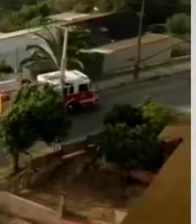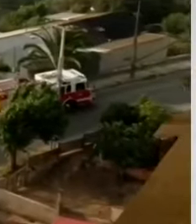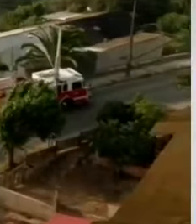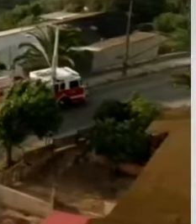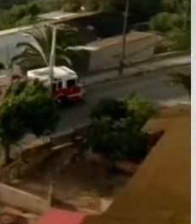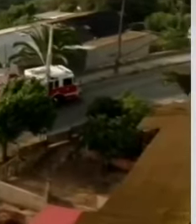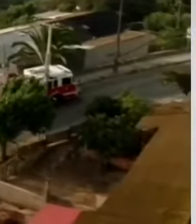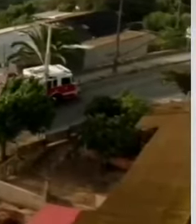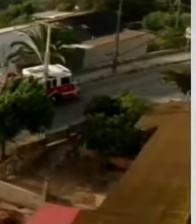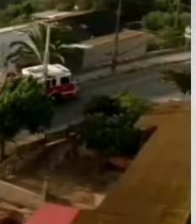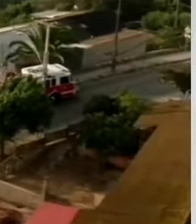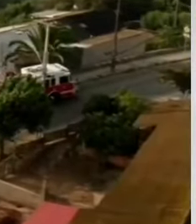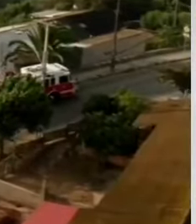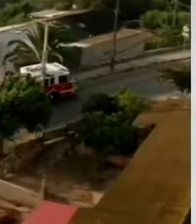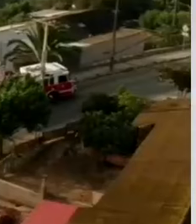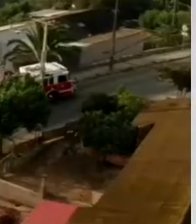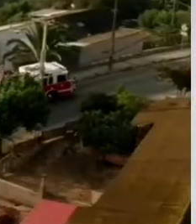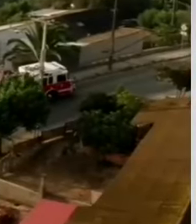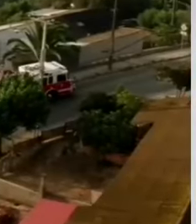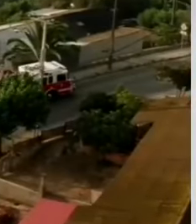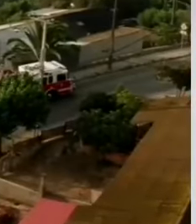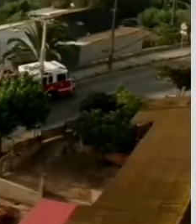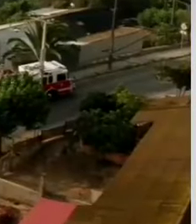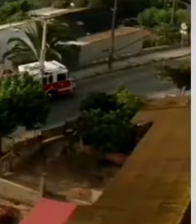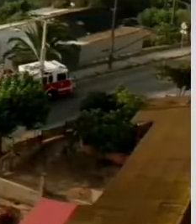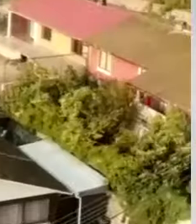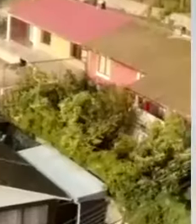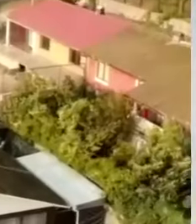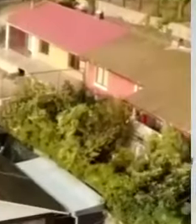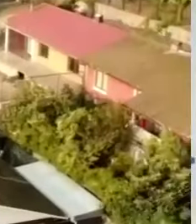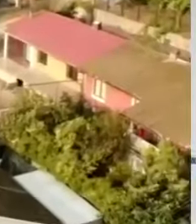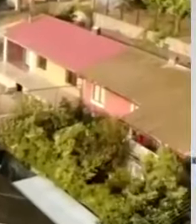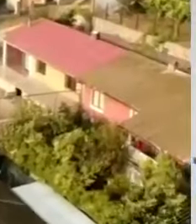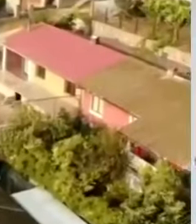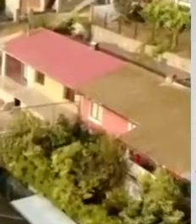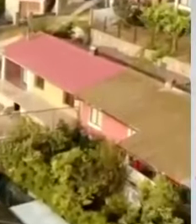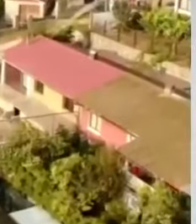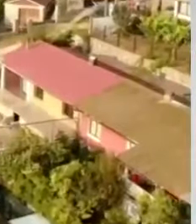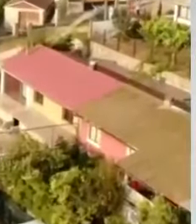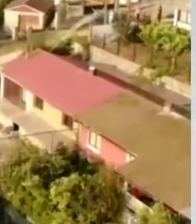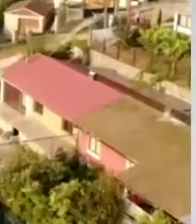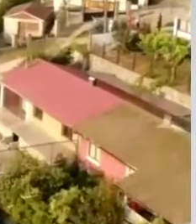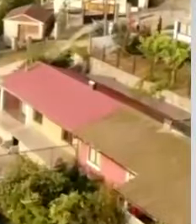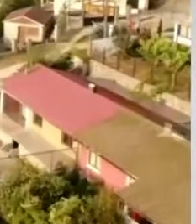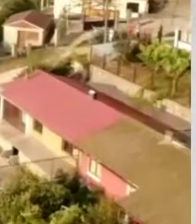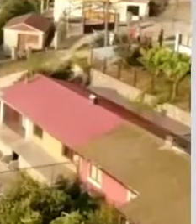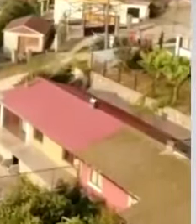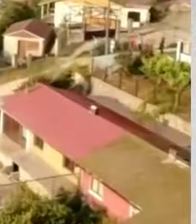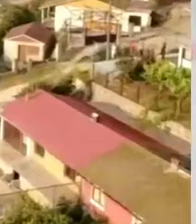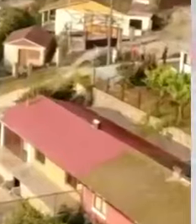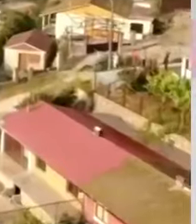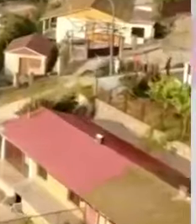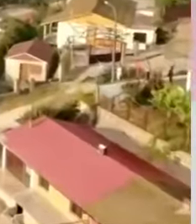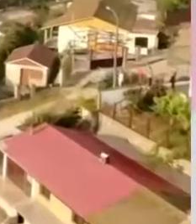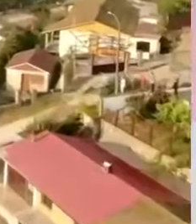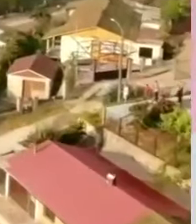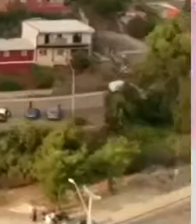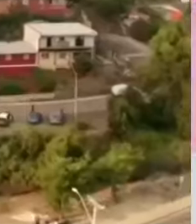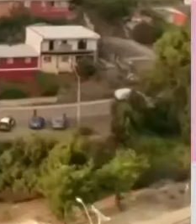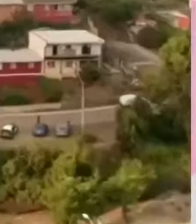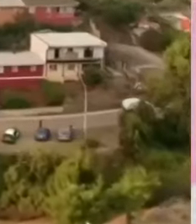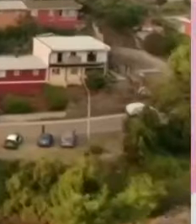hicimos funcionar Comité de Ayudas Tempranas en el marco de los incendios también del año 2023 y de las